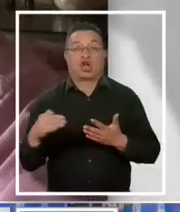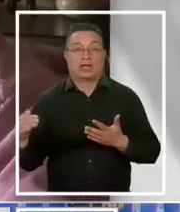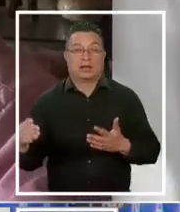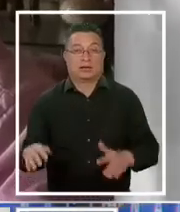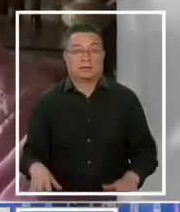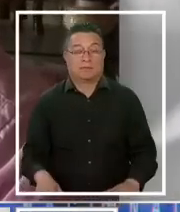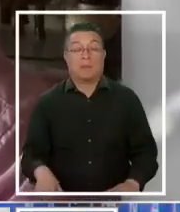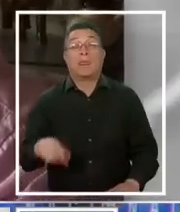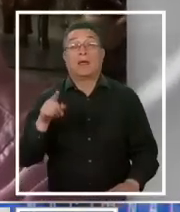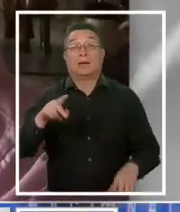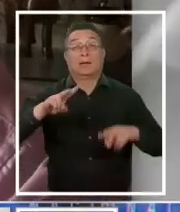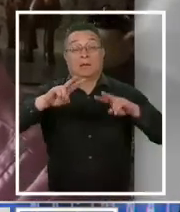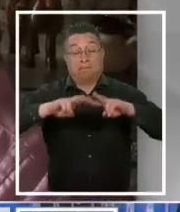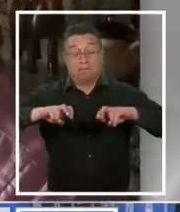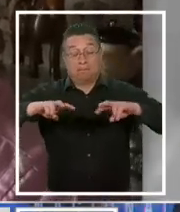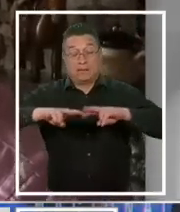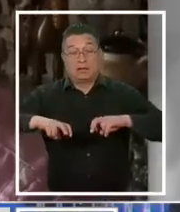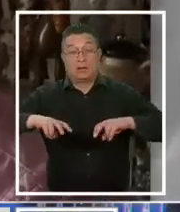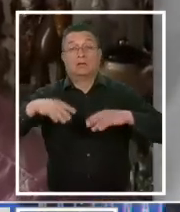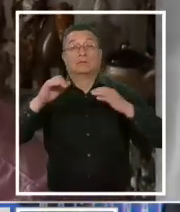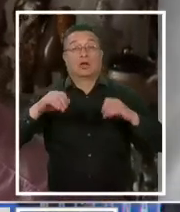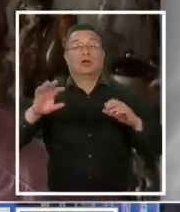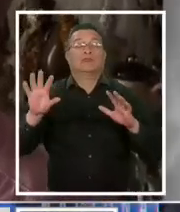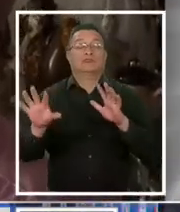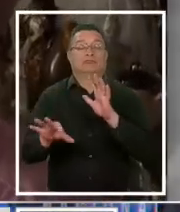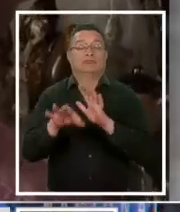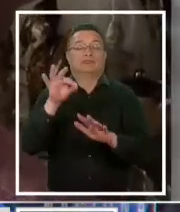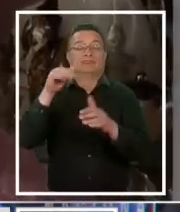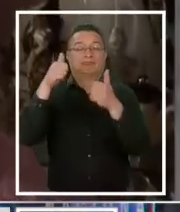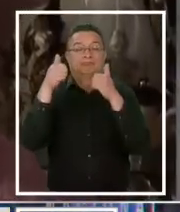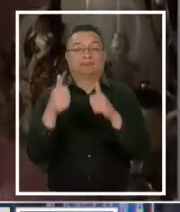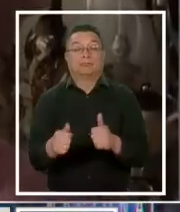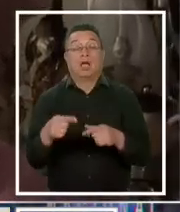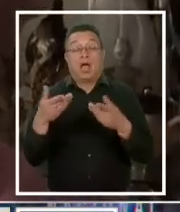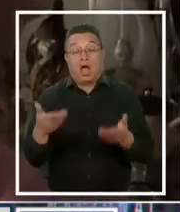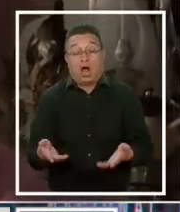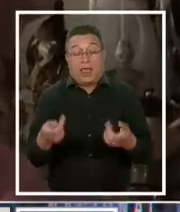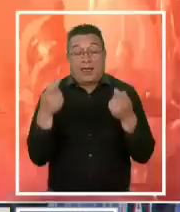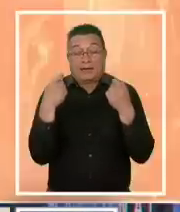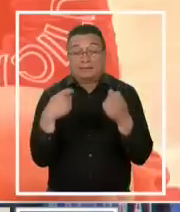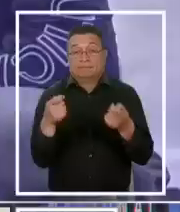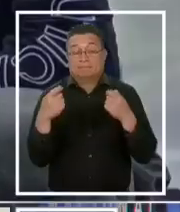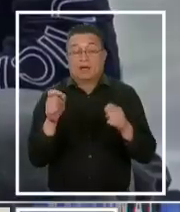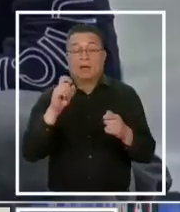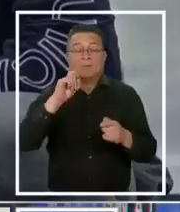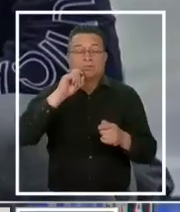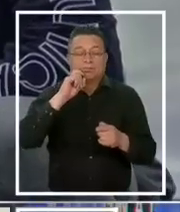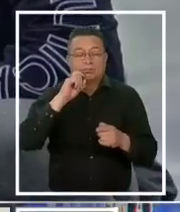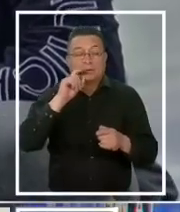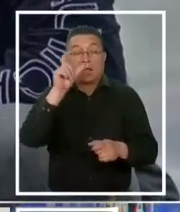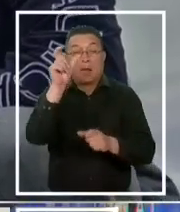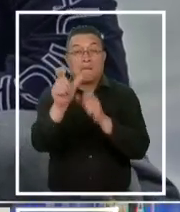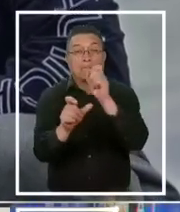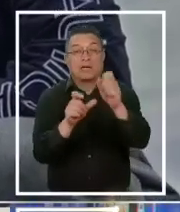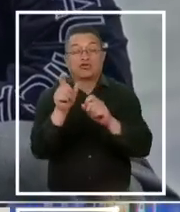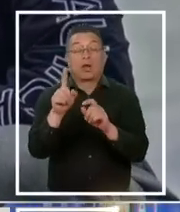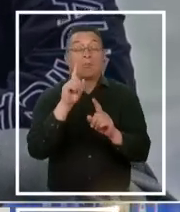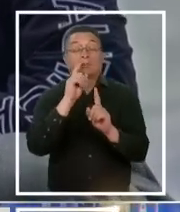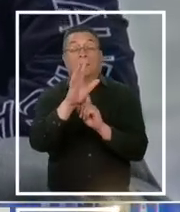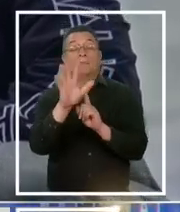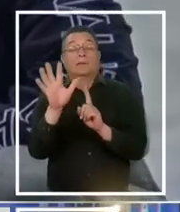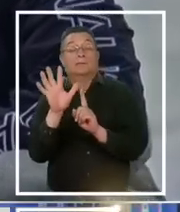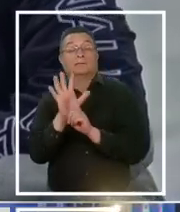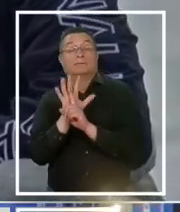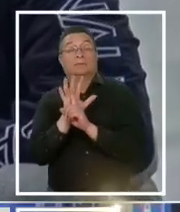la investigación dio frutos y ahora se está tratando de descubrir quiénes son las personas que están atrás